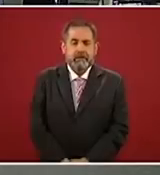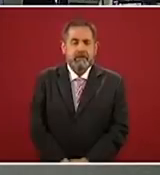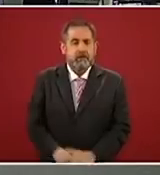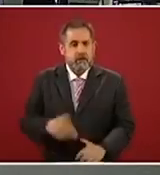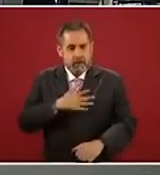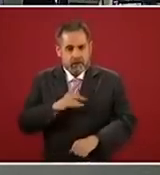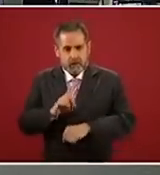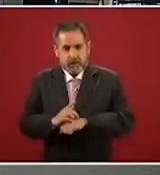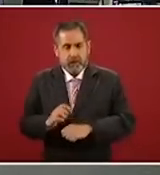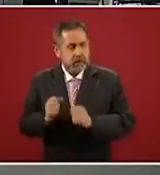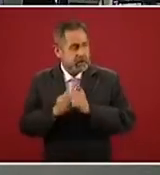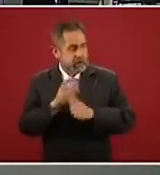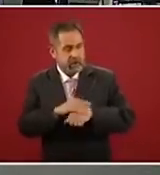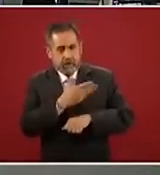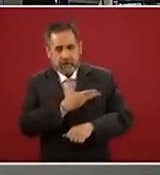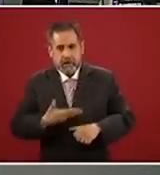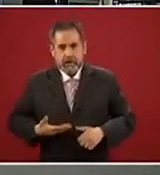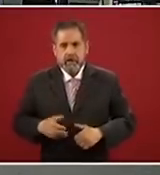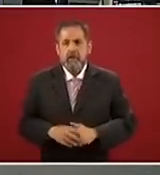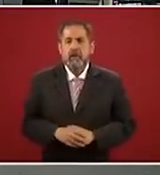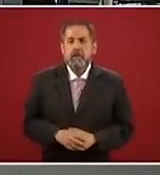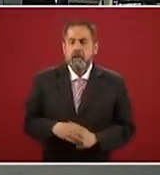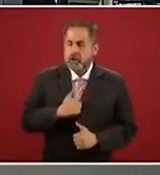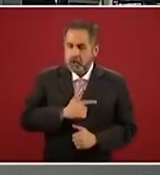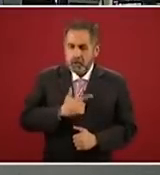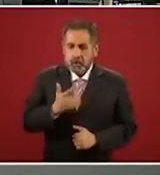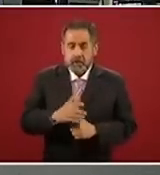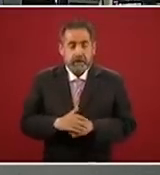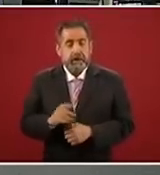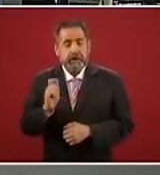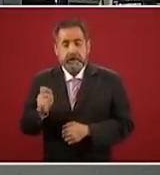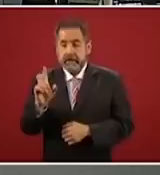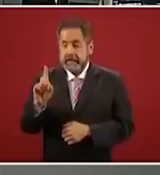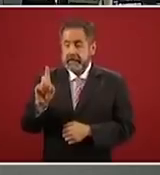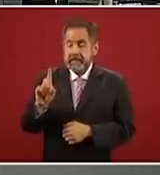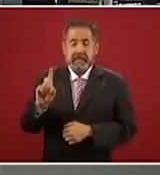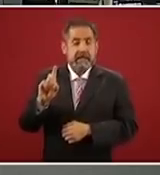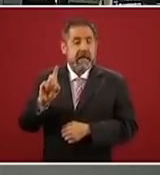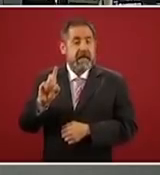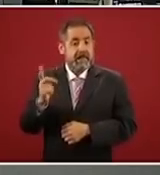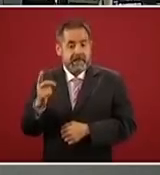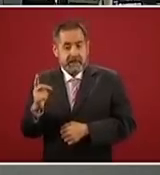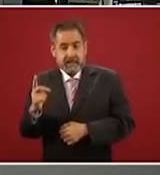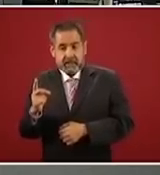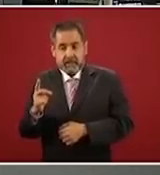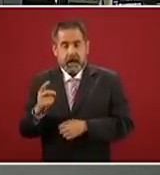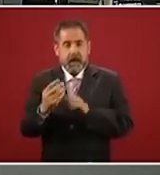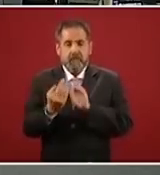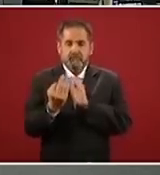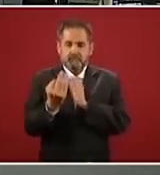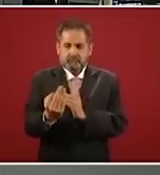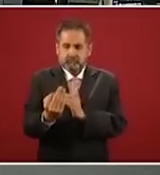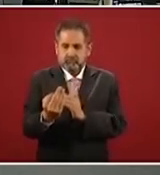Buenos días, con permiso, señor presidente. Con gusto, el 30 de diciembre, como se informó, hubo una audiencia